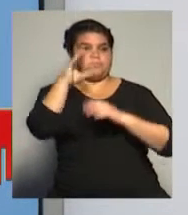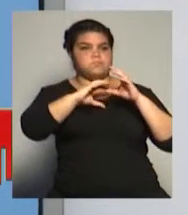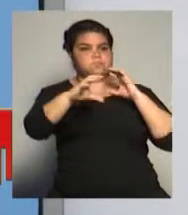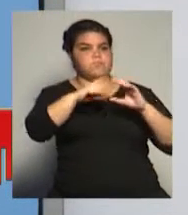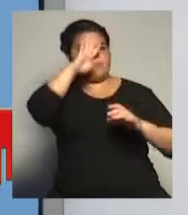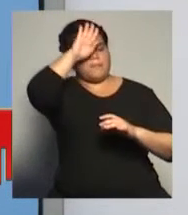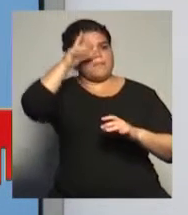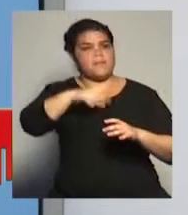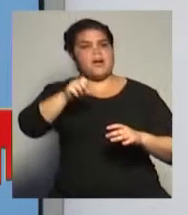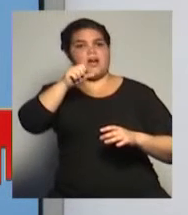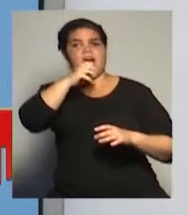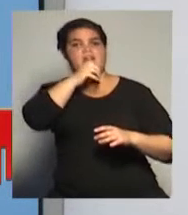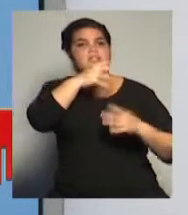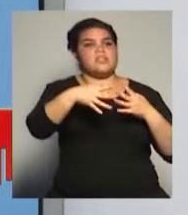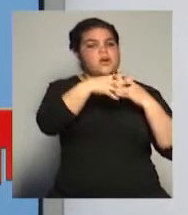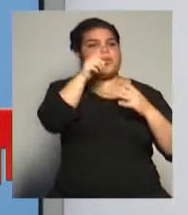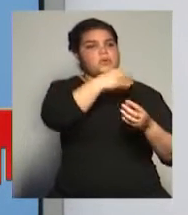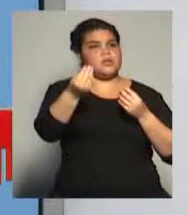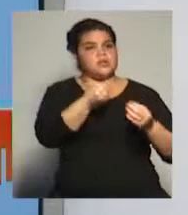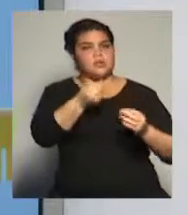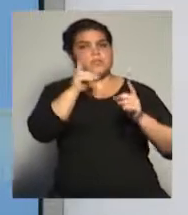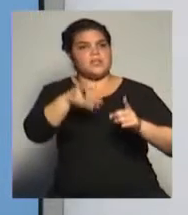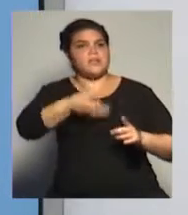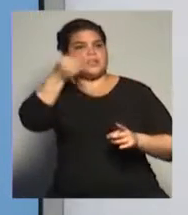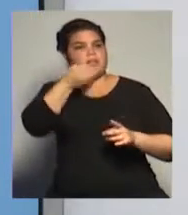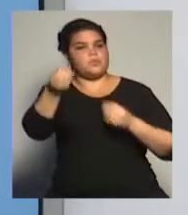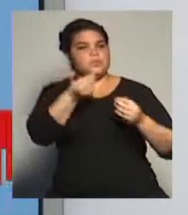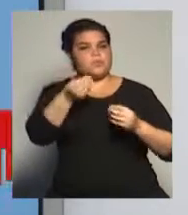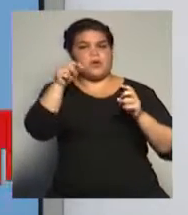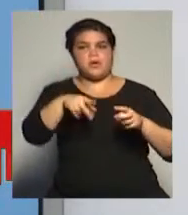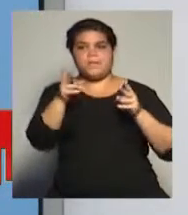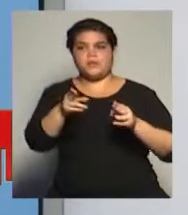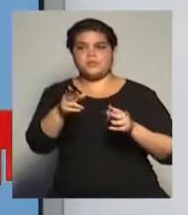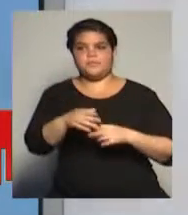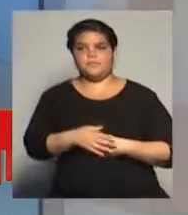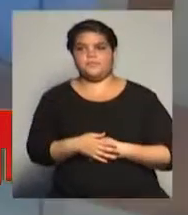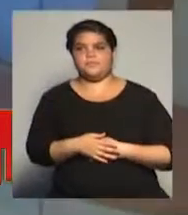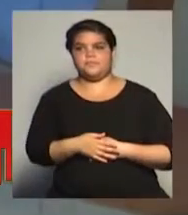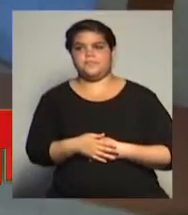Papa Francisco a los Estados Unidos y obviamente sus discursos. Pausa, ya venimos.